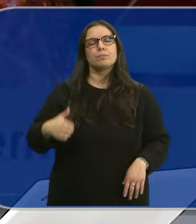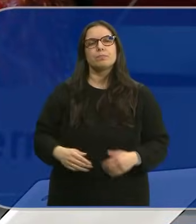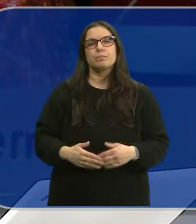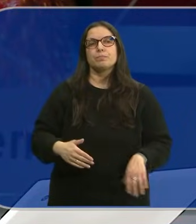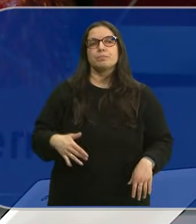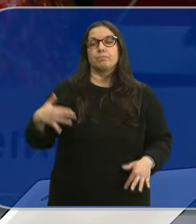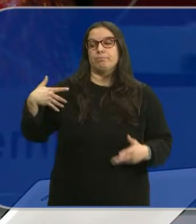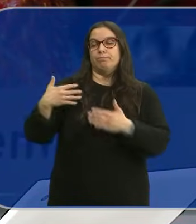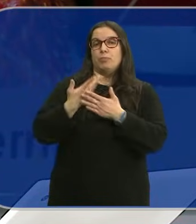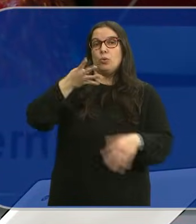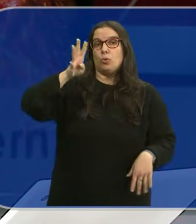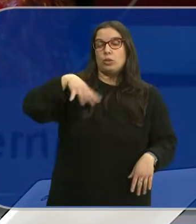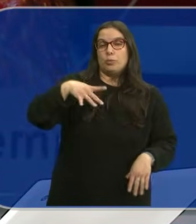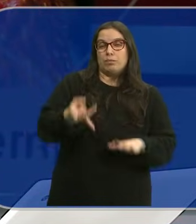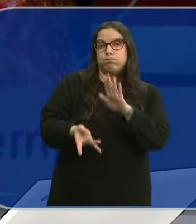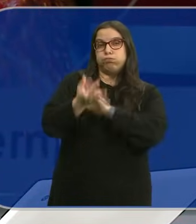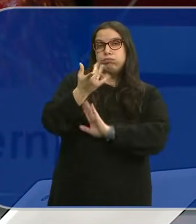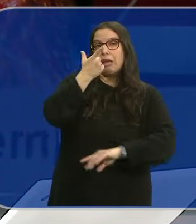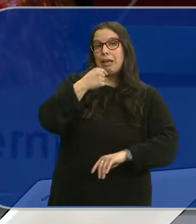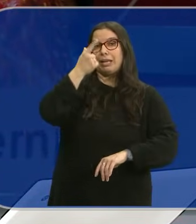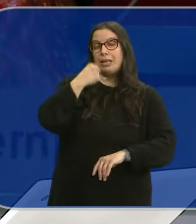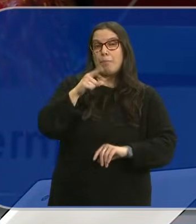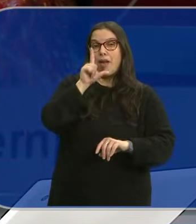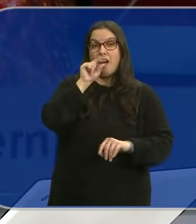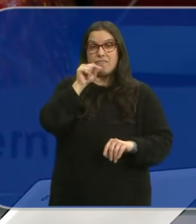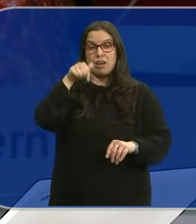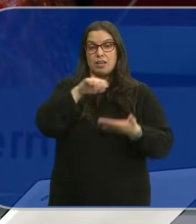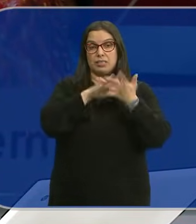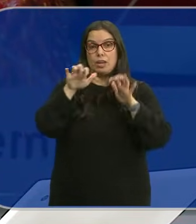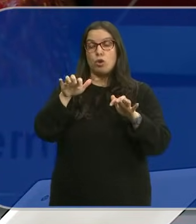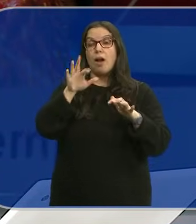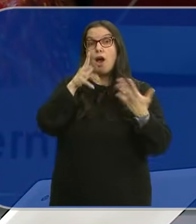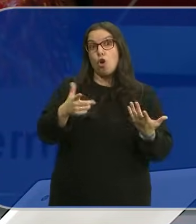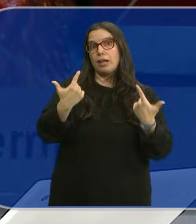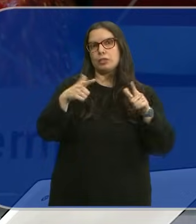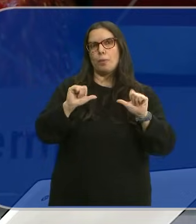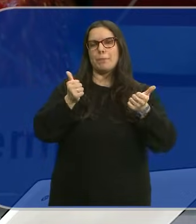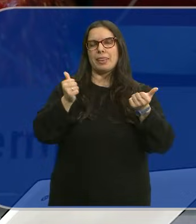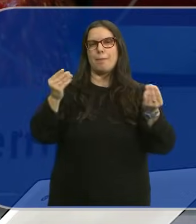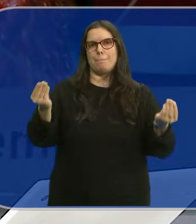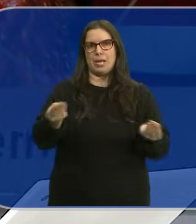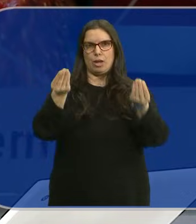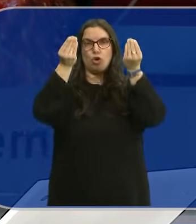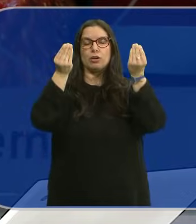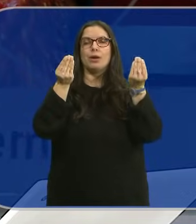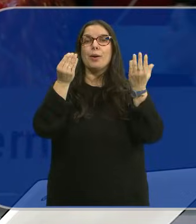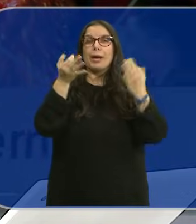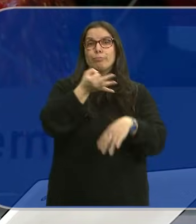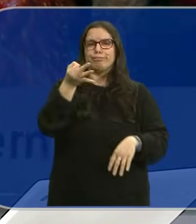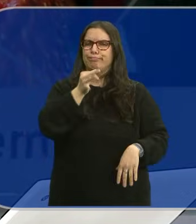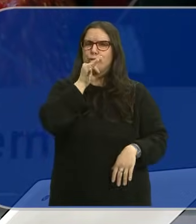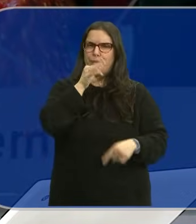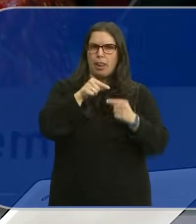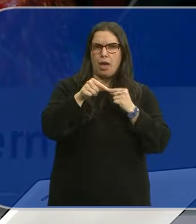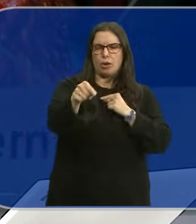Casi 4 meses después del primer foco de gripe aviar en Castilla y León, el sector empieza a ver la luz, pero la recuperación todavía va